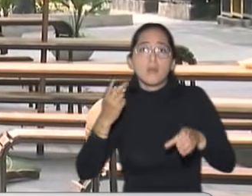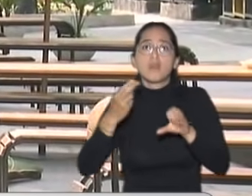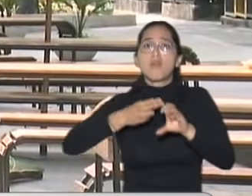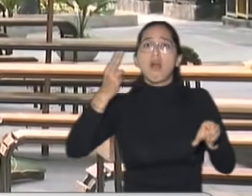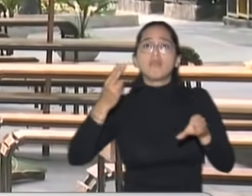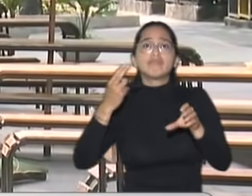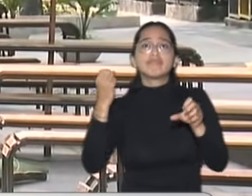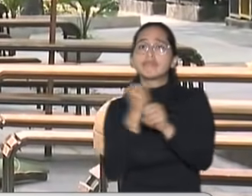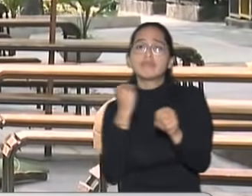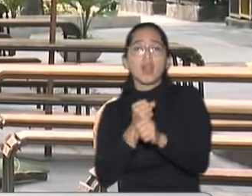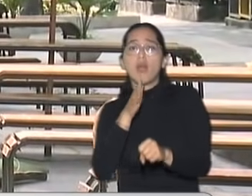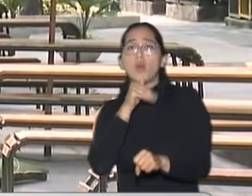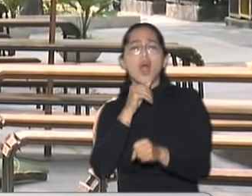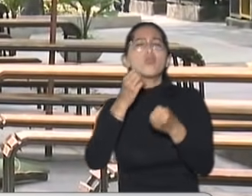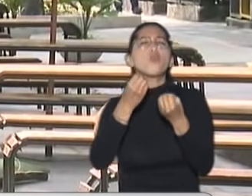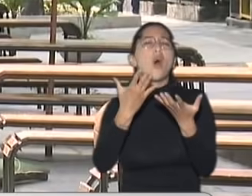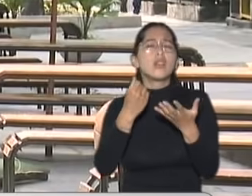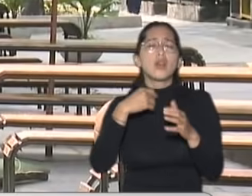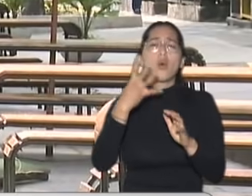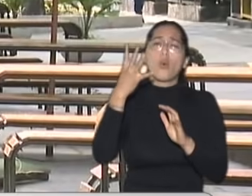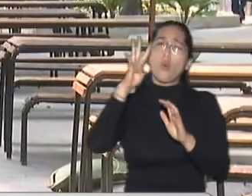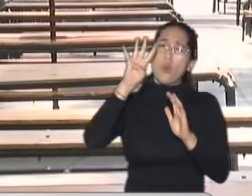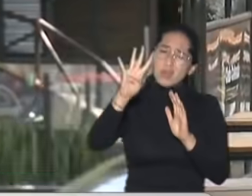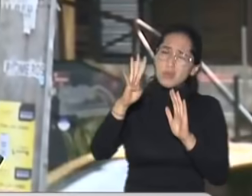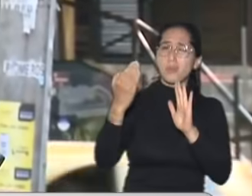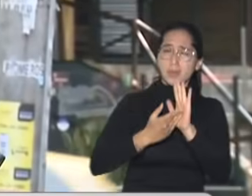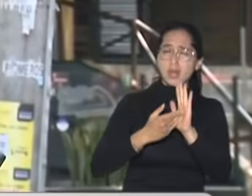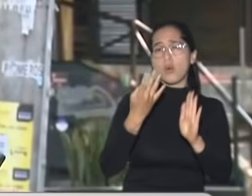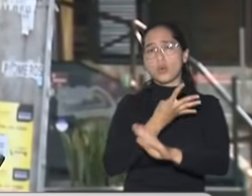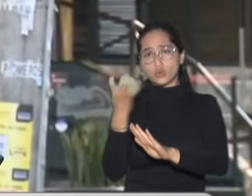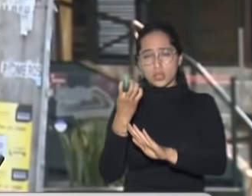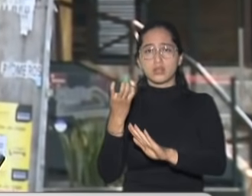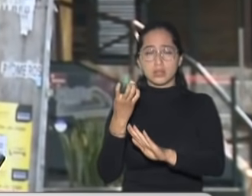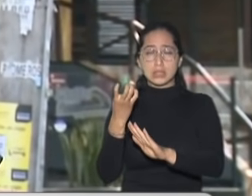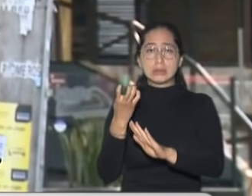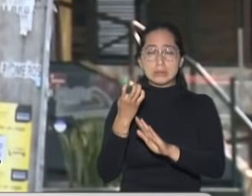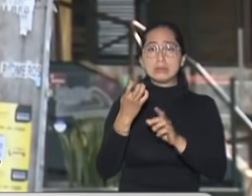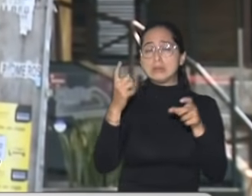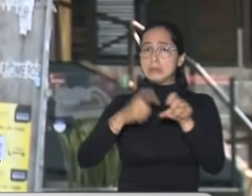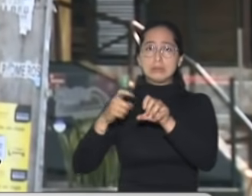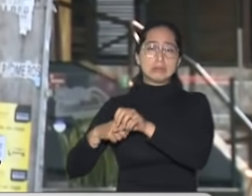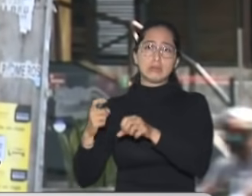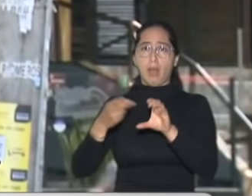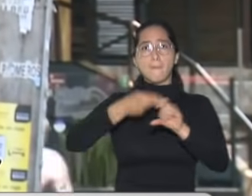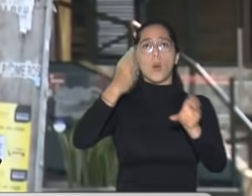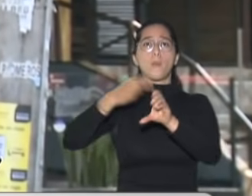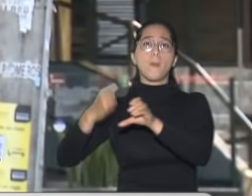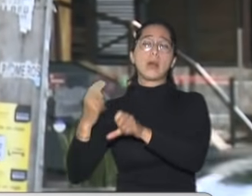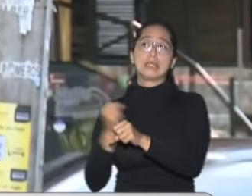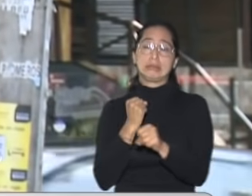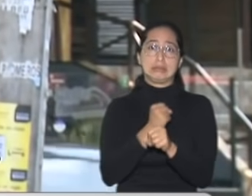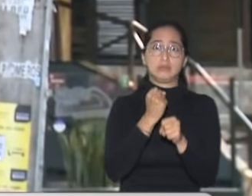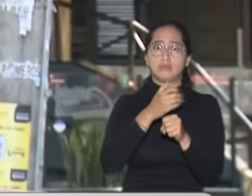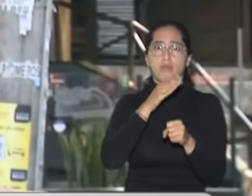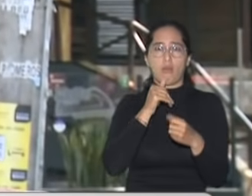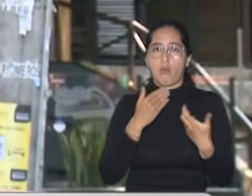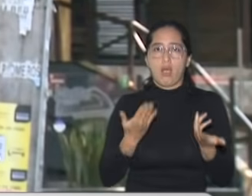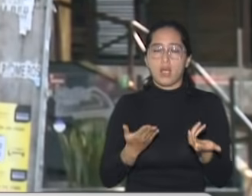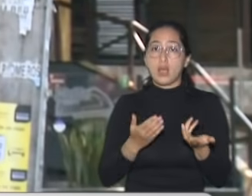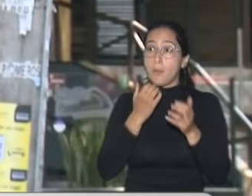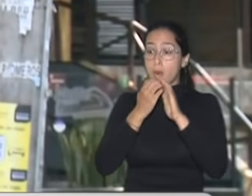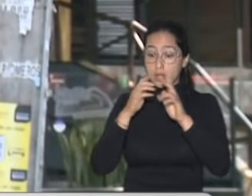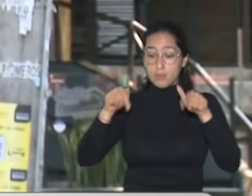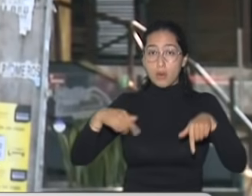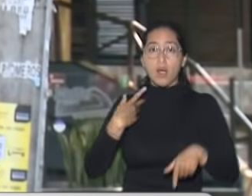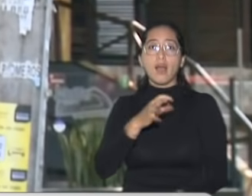La venta se ha visto muy afectada. Nos están quitando nuestros días donde más trabajo tenemos, que es el